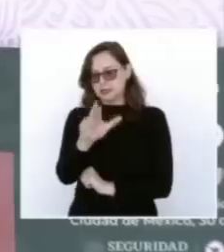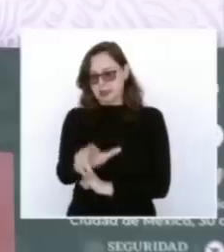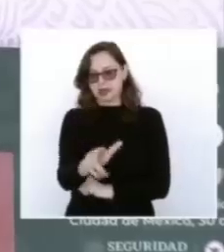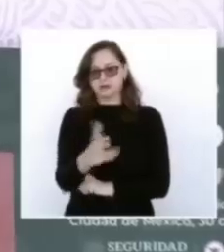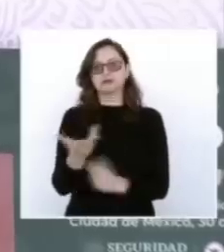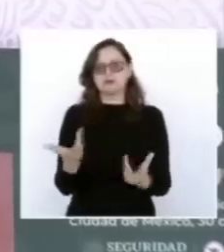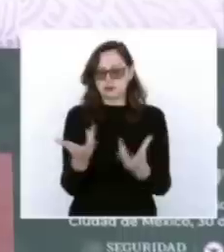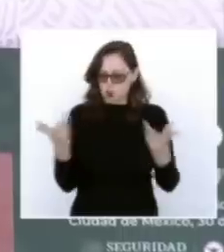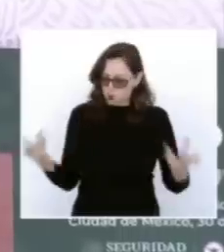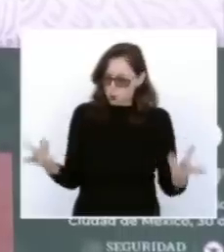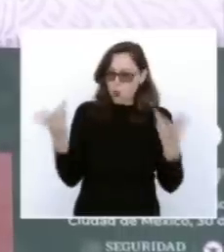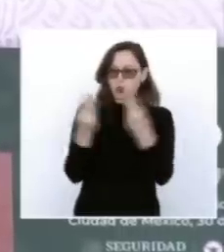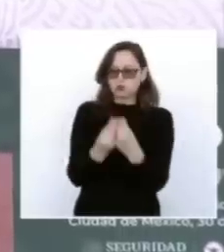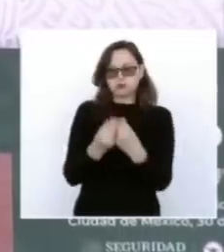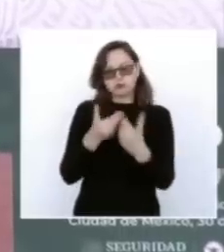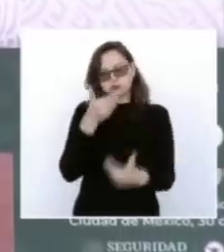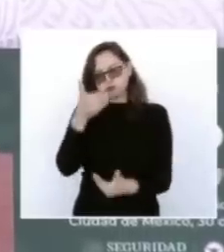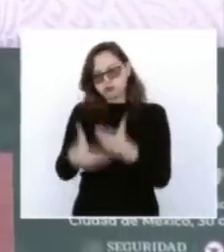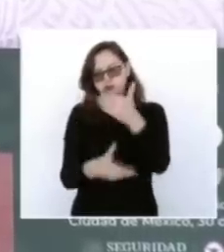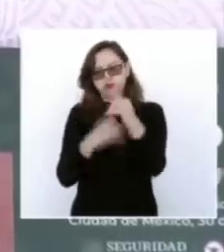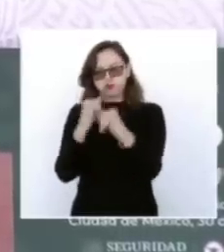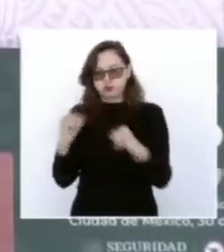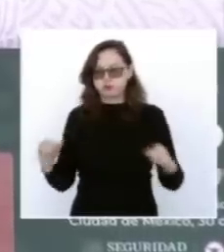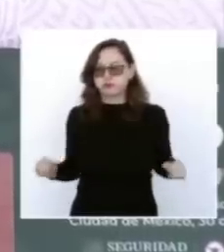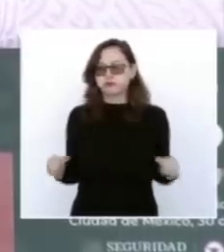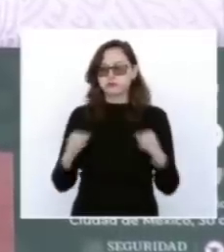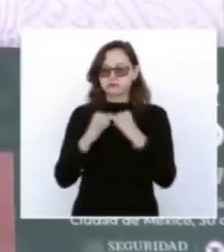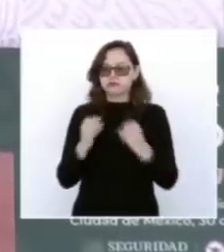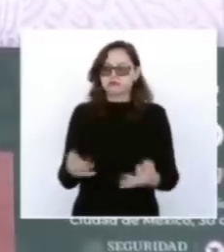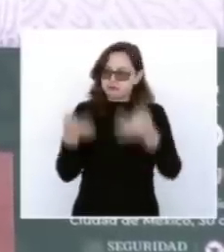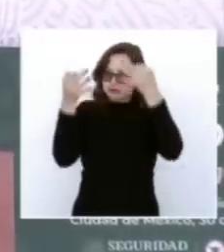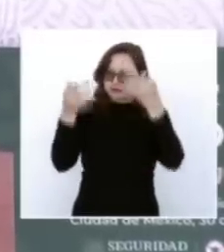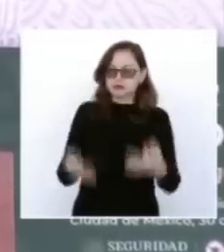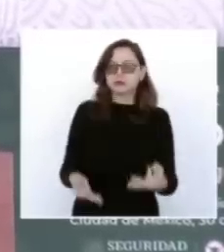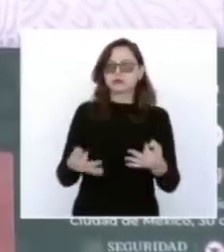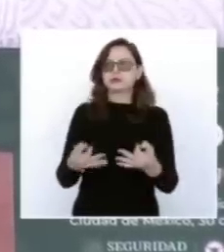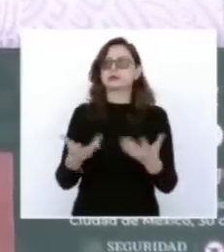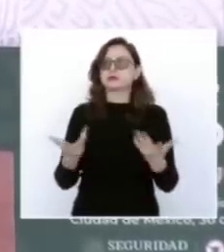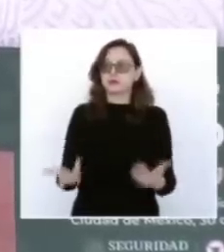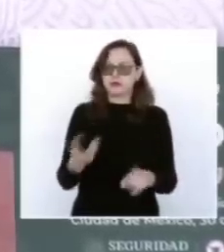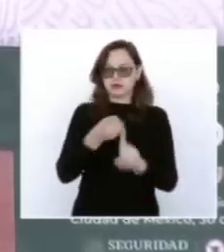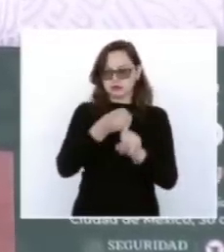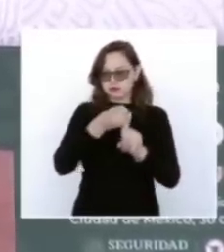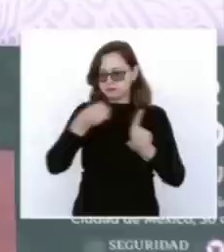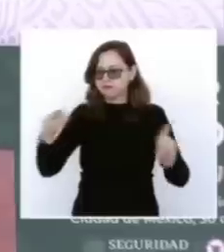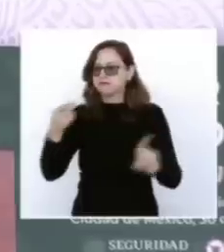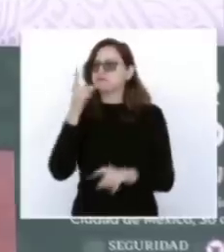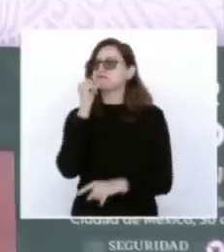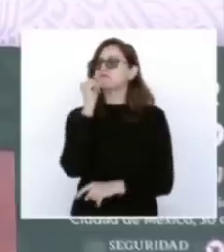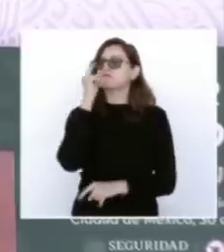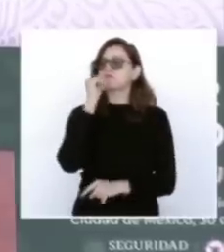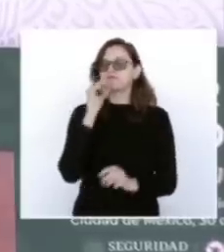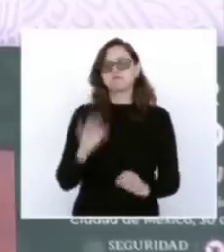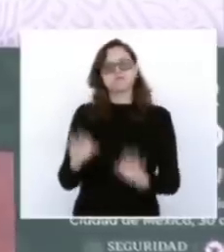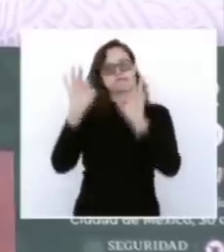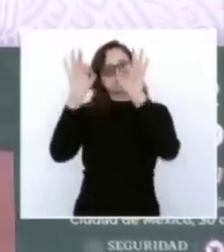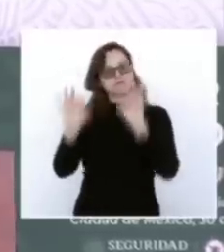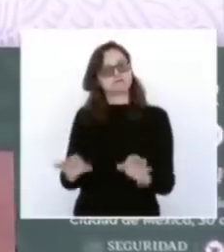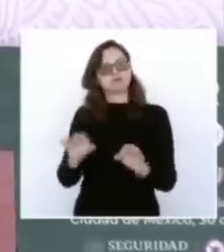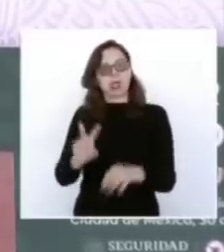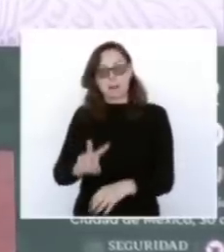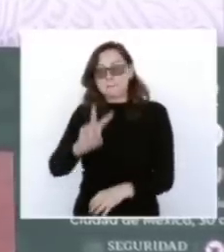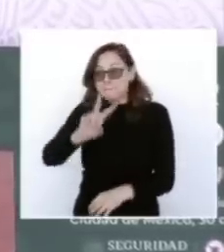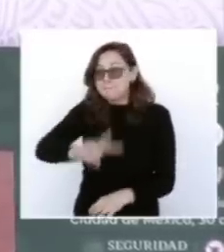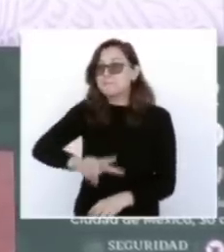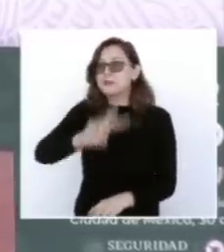desarrollo y consolidación de esta institución de seguridad pública, modelo de organización policial que responde a las